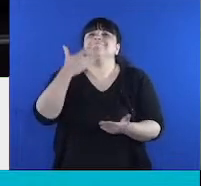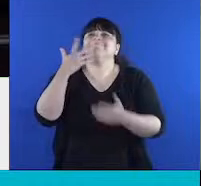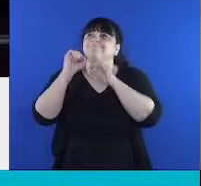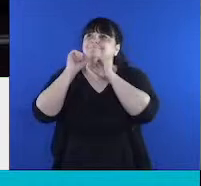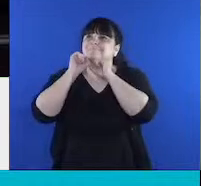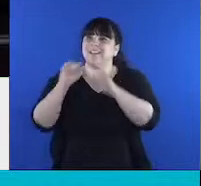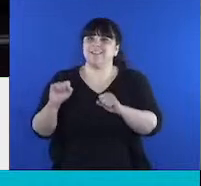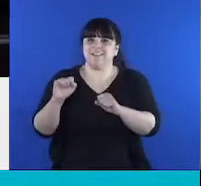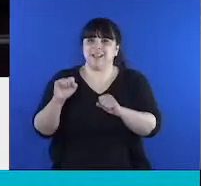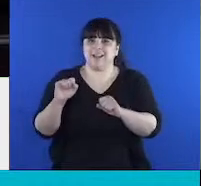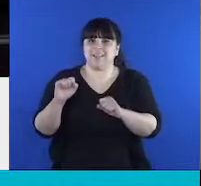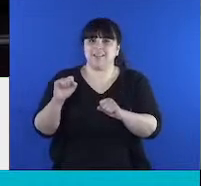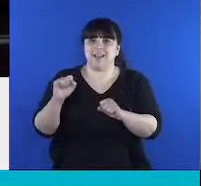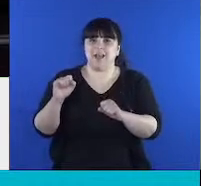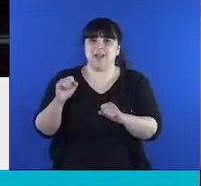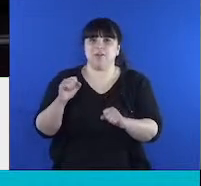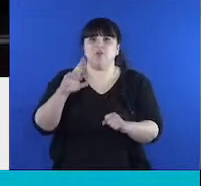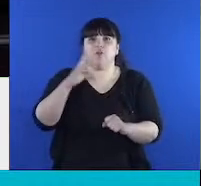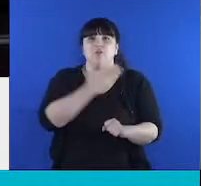Francisco Sánchez.